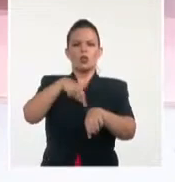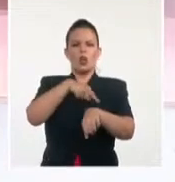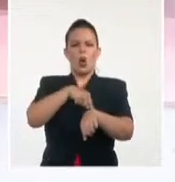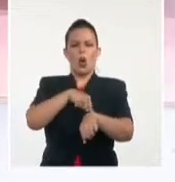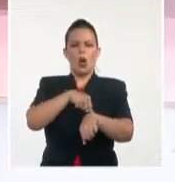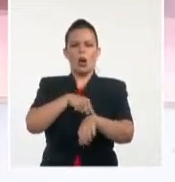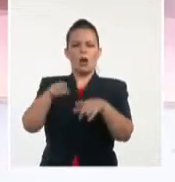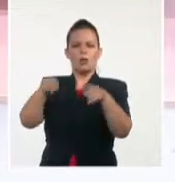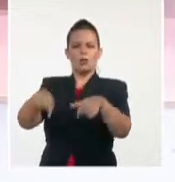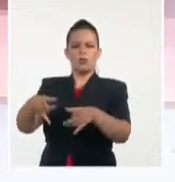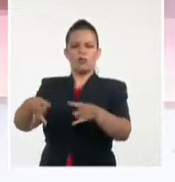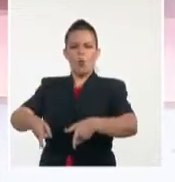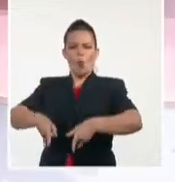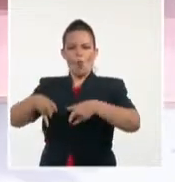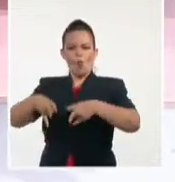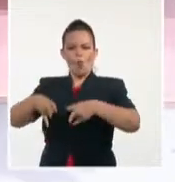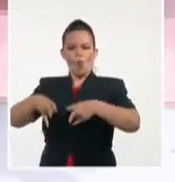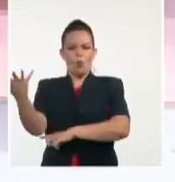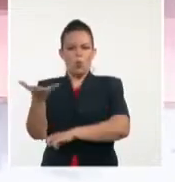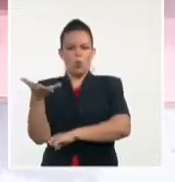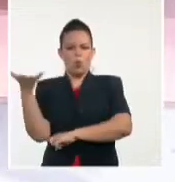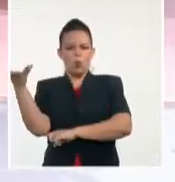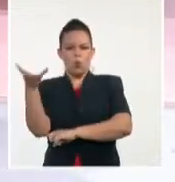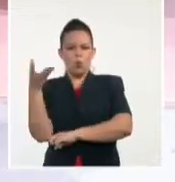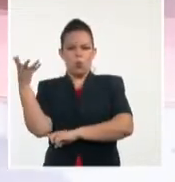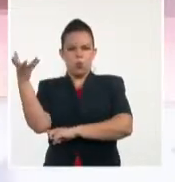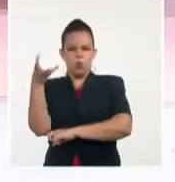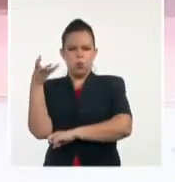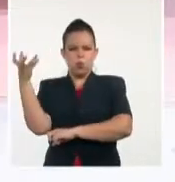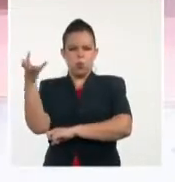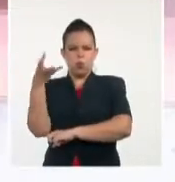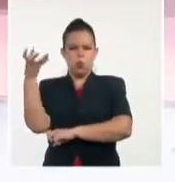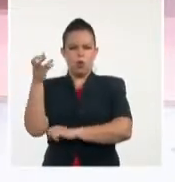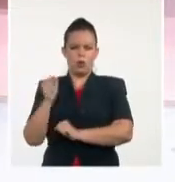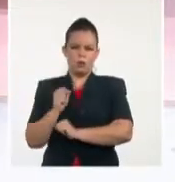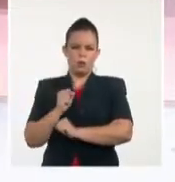formara como ciclón tropical, porque antes no había forma de poner una fase.